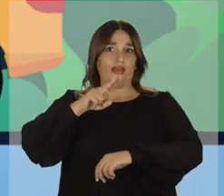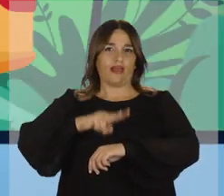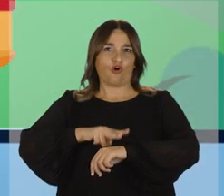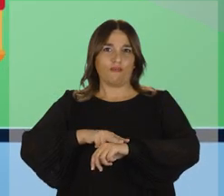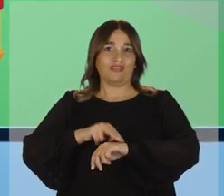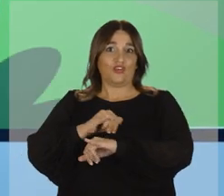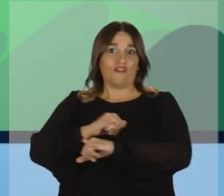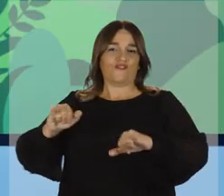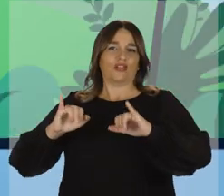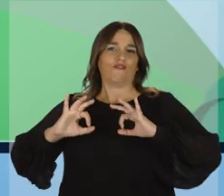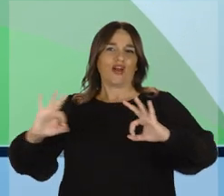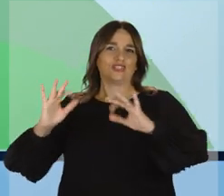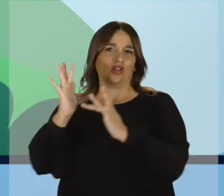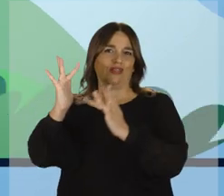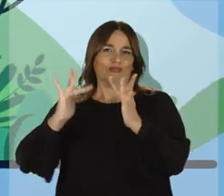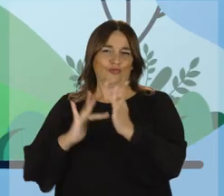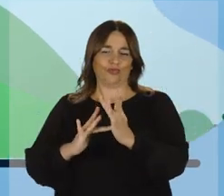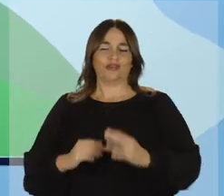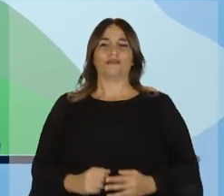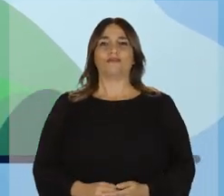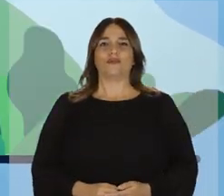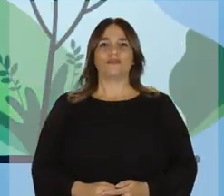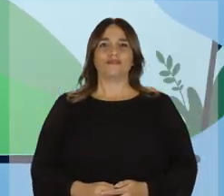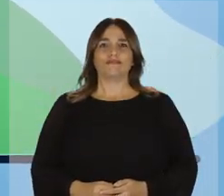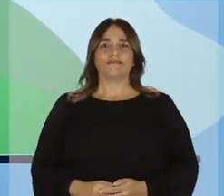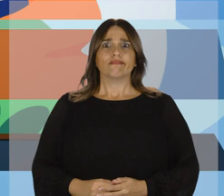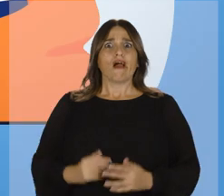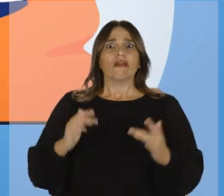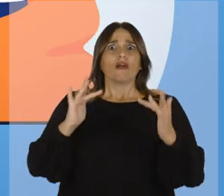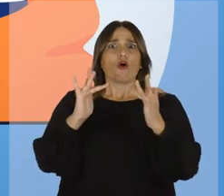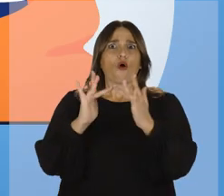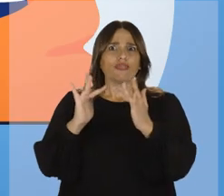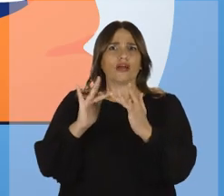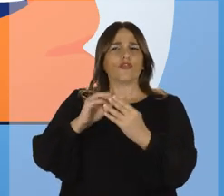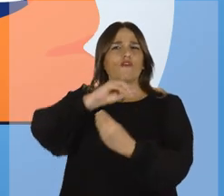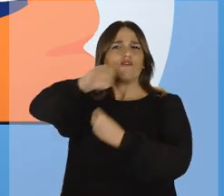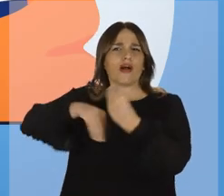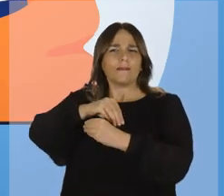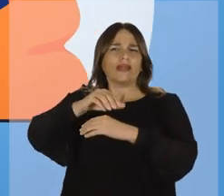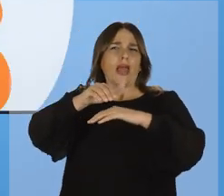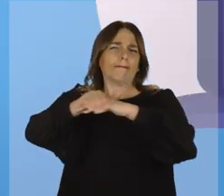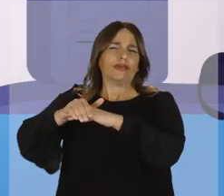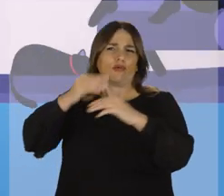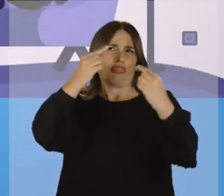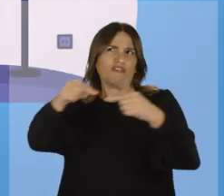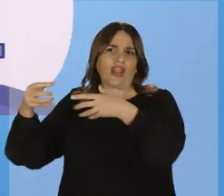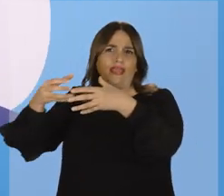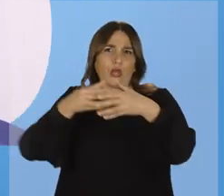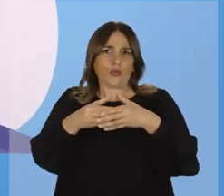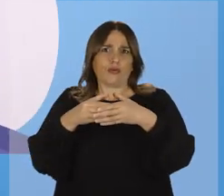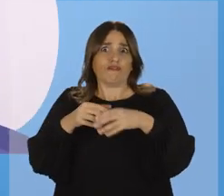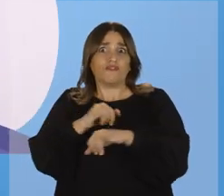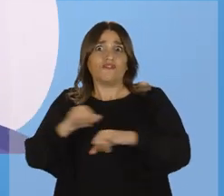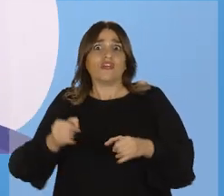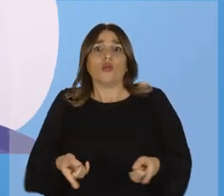Tres recomendaciones para el regreso de las vacaciones de Semana de Turismo. Si conviviste con amigos u otros grupos familiares, evita el